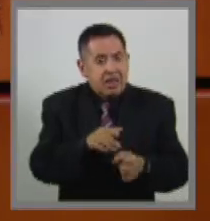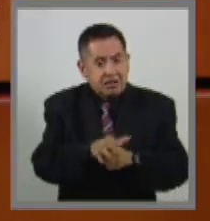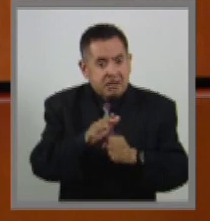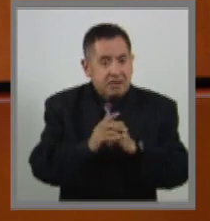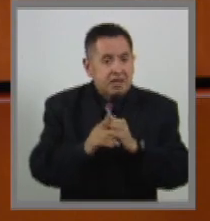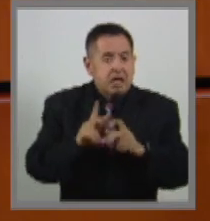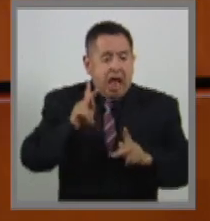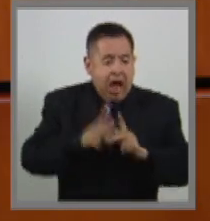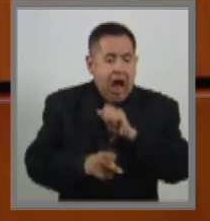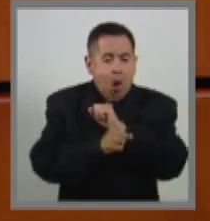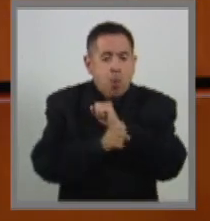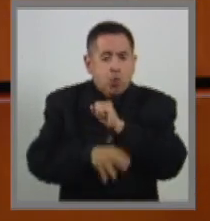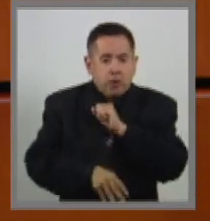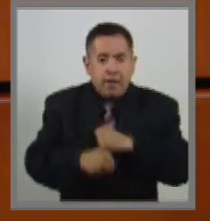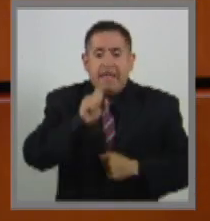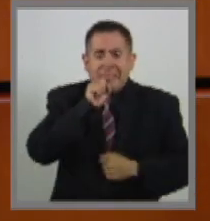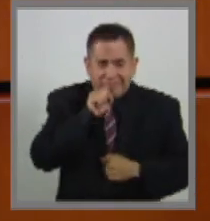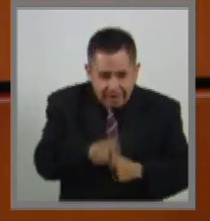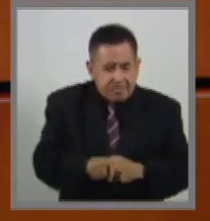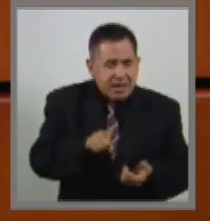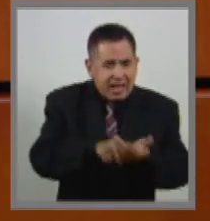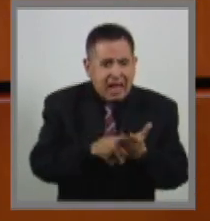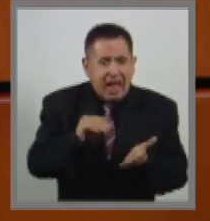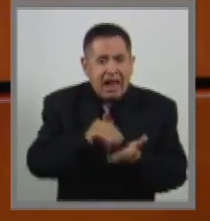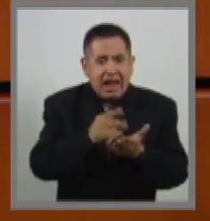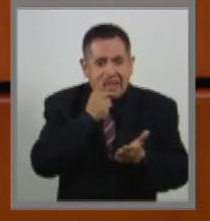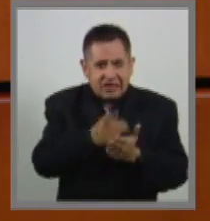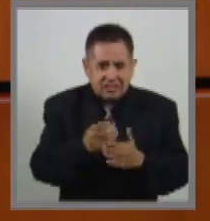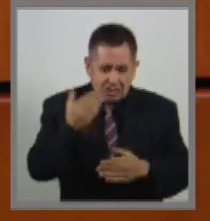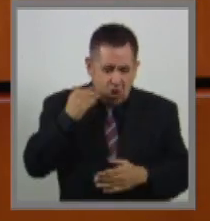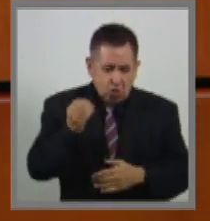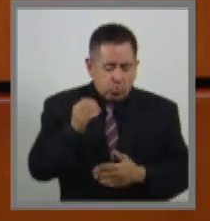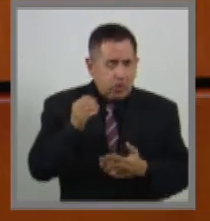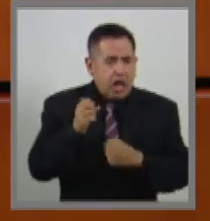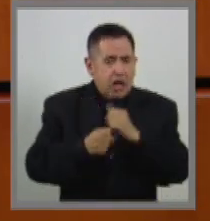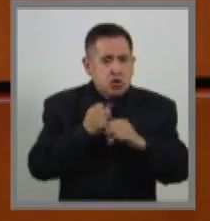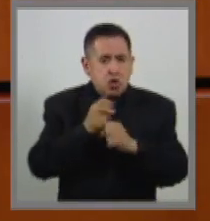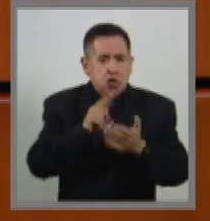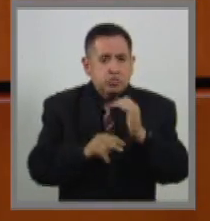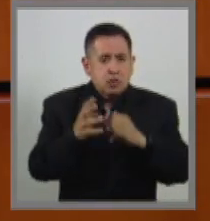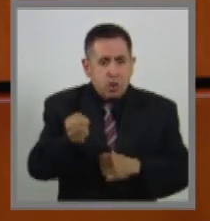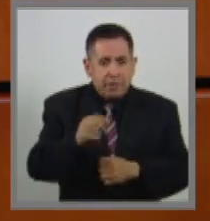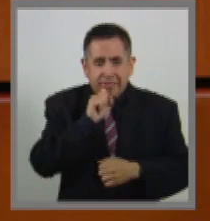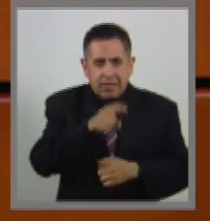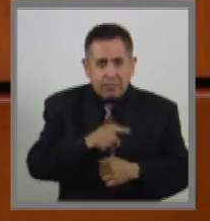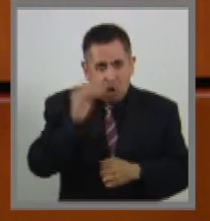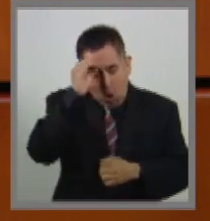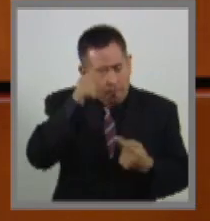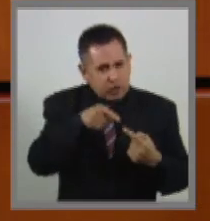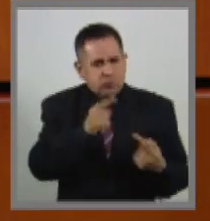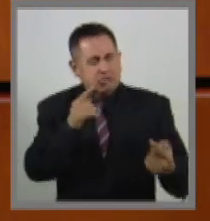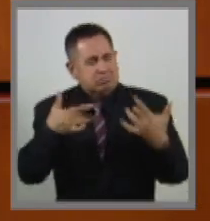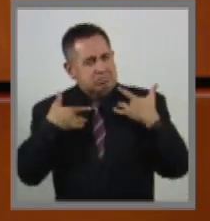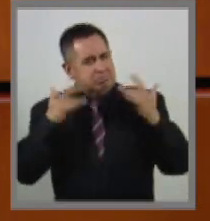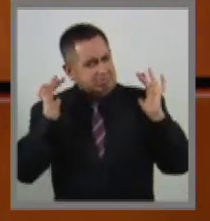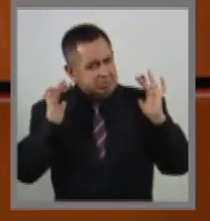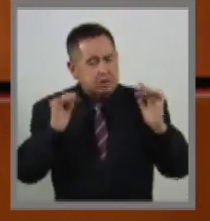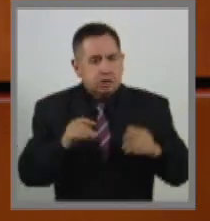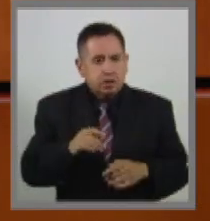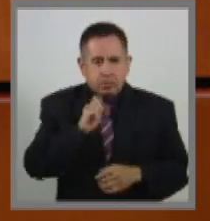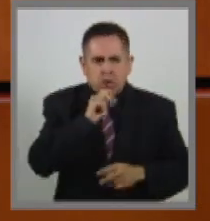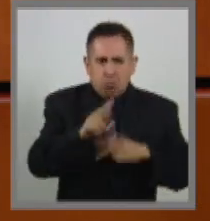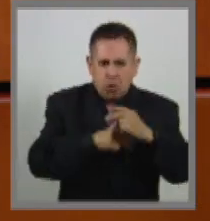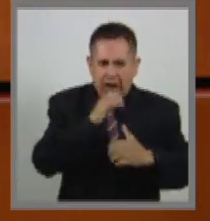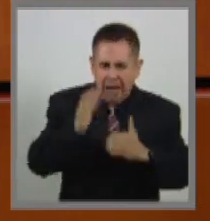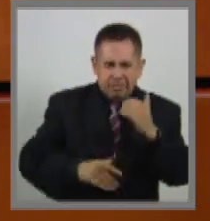aborto, también contempla en una reforma de octubre del 2009 la objeción de conciencia. Pero voy a